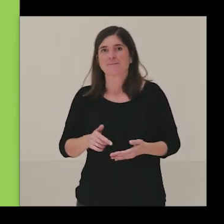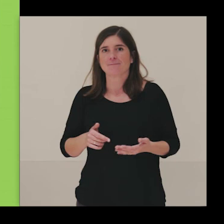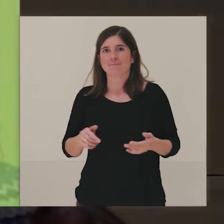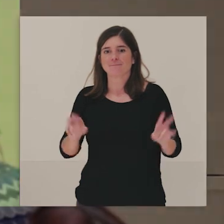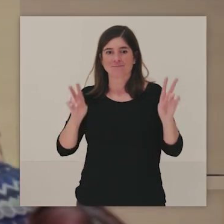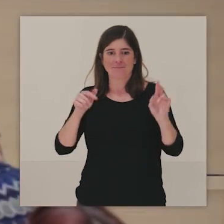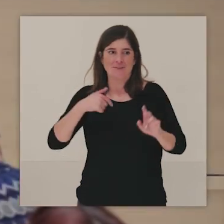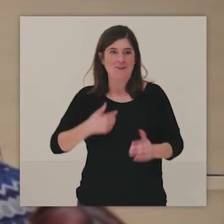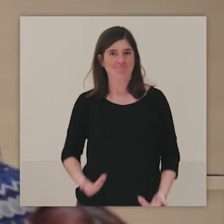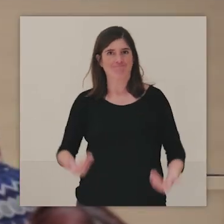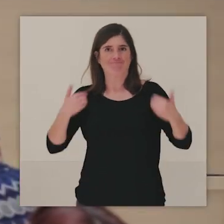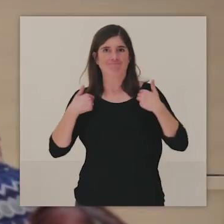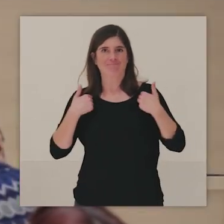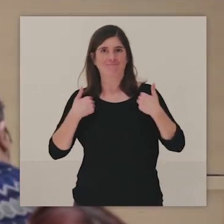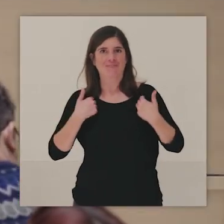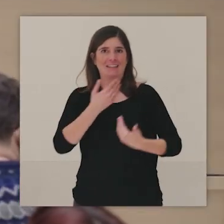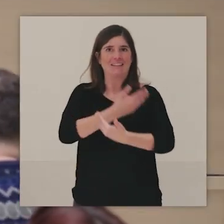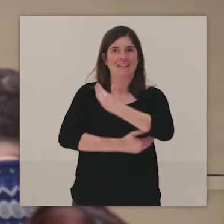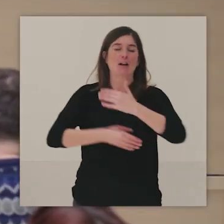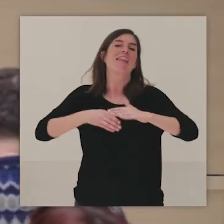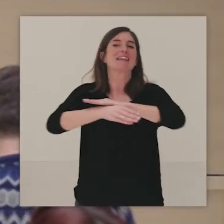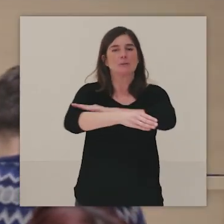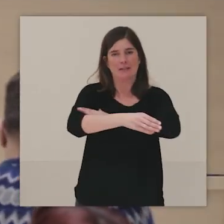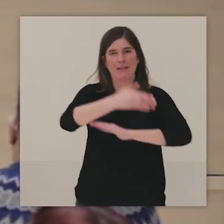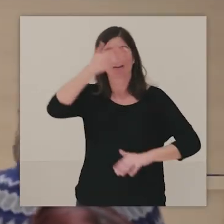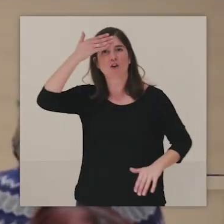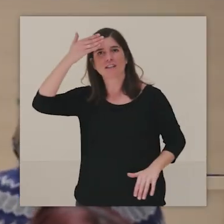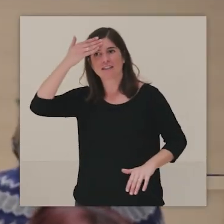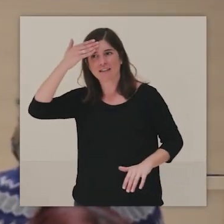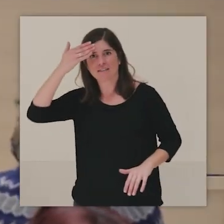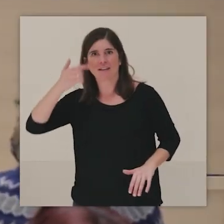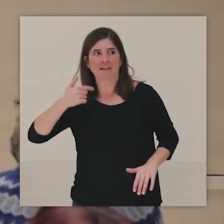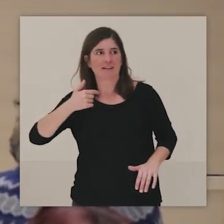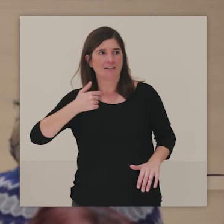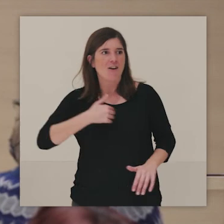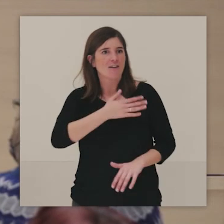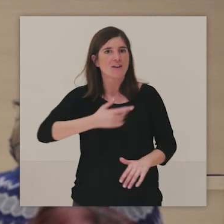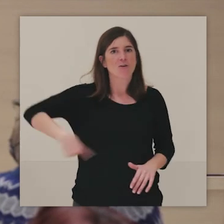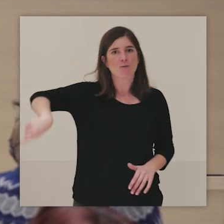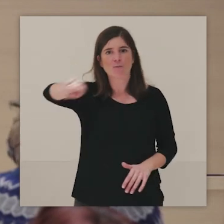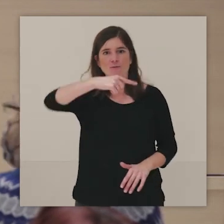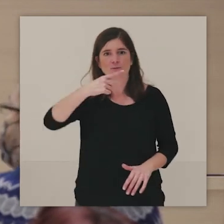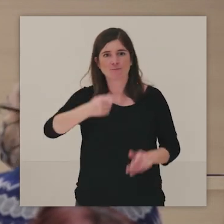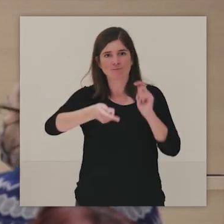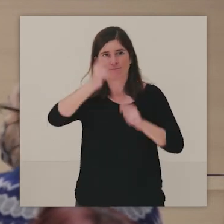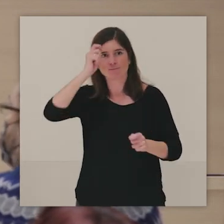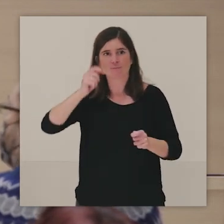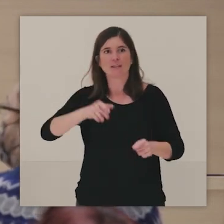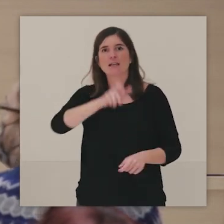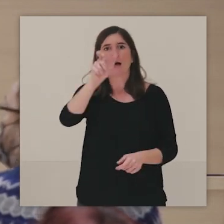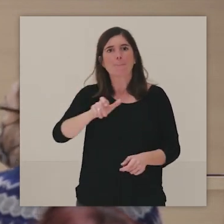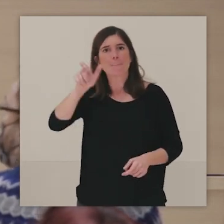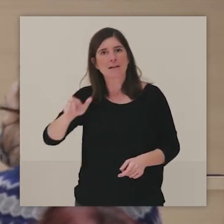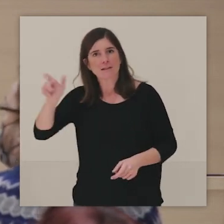rápida a lo que es la accesibilidad cognitiva hayan tenido un poco esos impactos que quiero que se queden. Cuenten con las personas, apliquen las herramientas